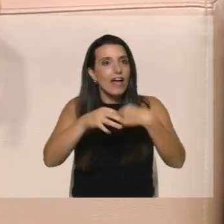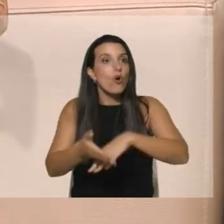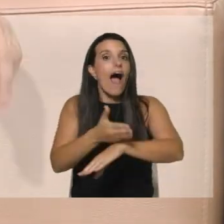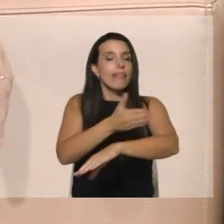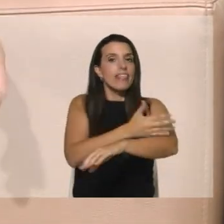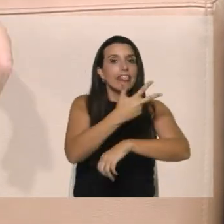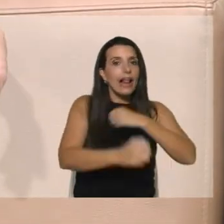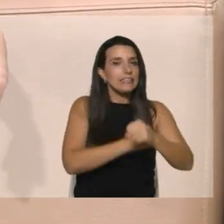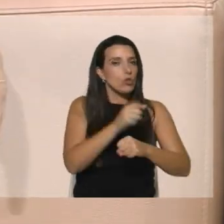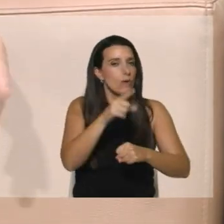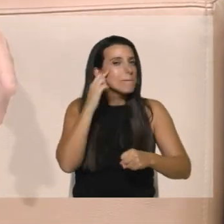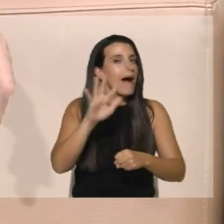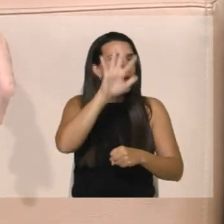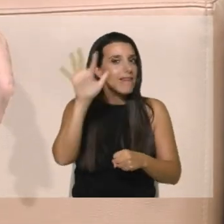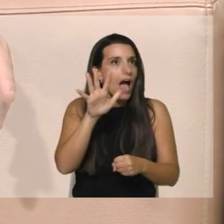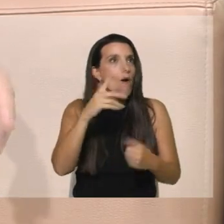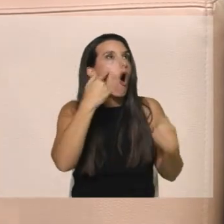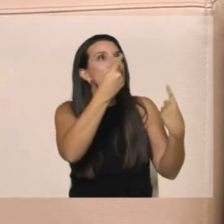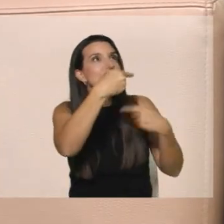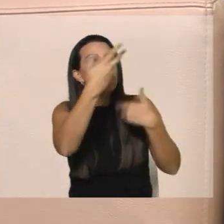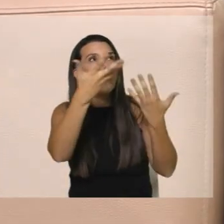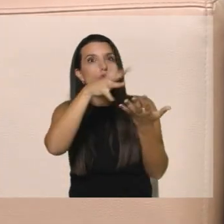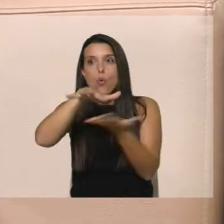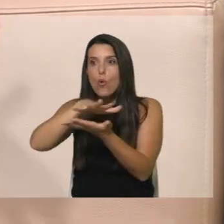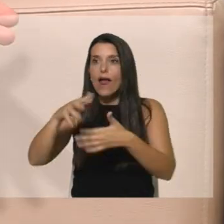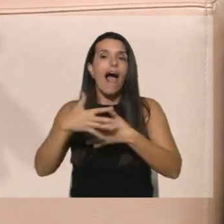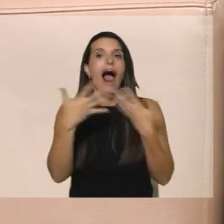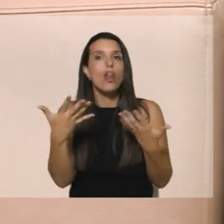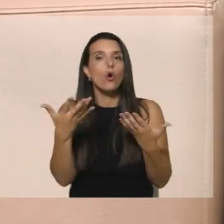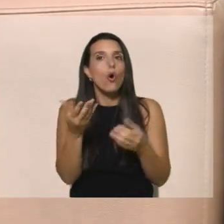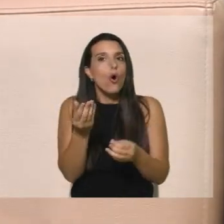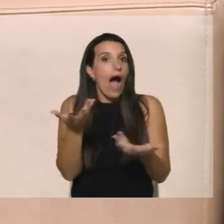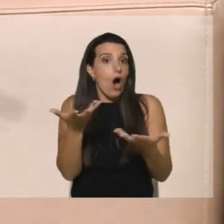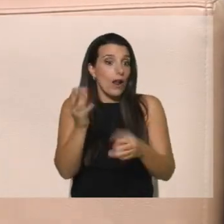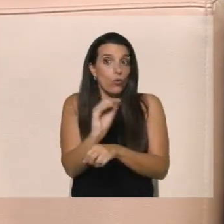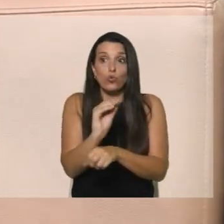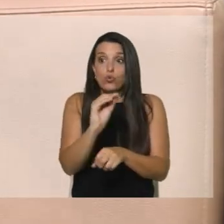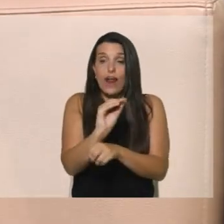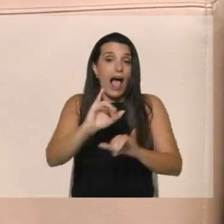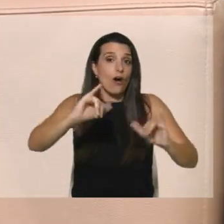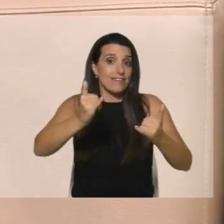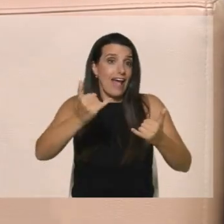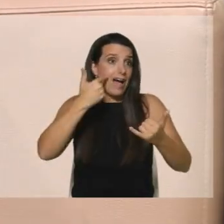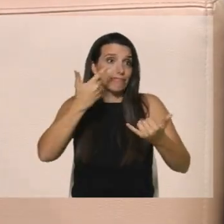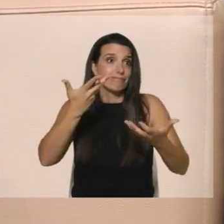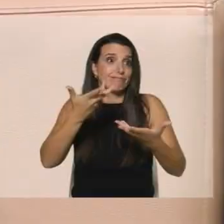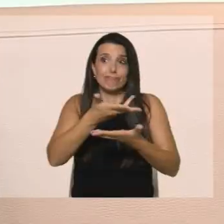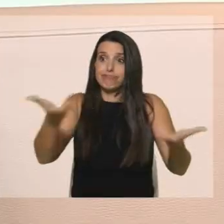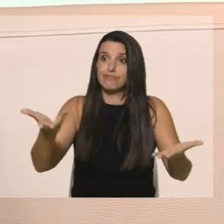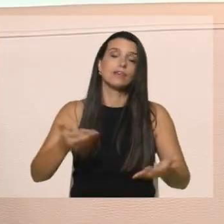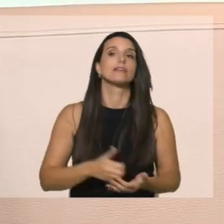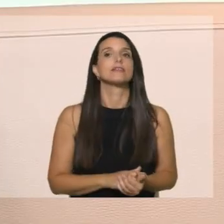3 años de mucha experiencia y de aprendizaje la escena cultural que hoy forma parte de la consigna del programa, además?